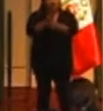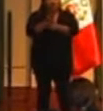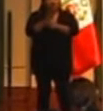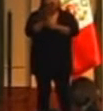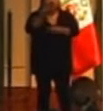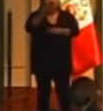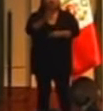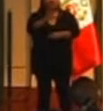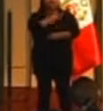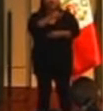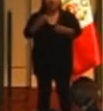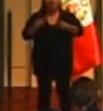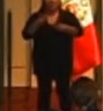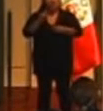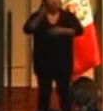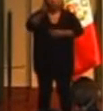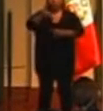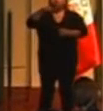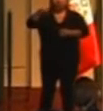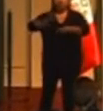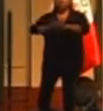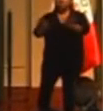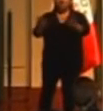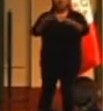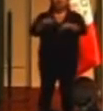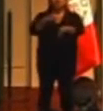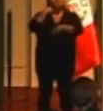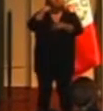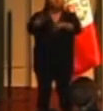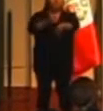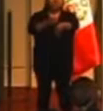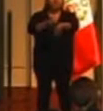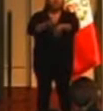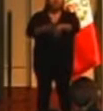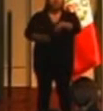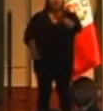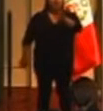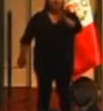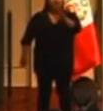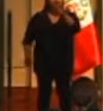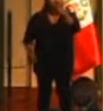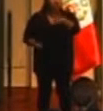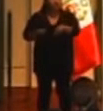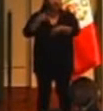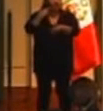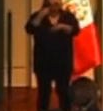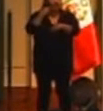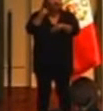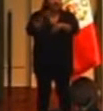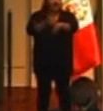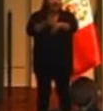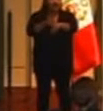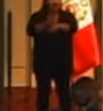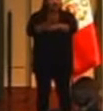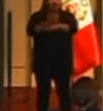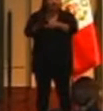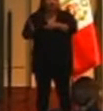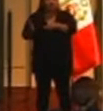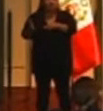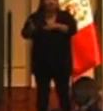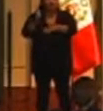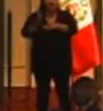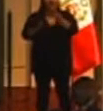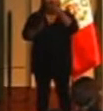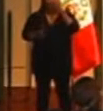puede decir, no, yo no califiqué el delito porque se me pasó el término. Porque si le pasa el término, nosotros automáticamente comunicamos esa situación